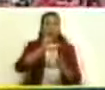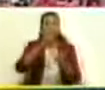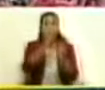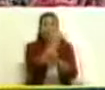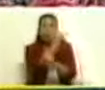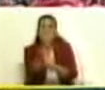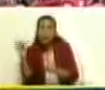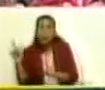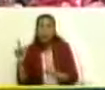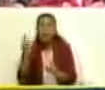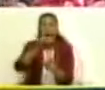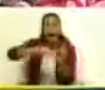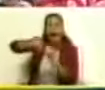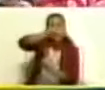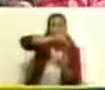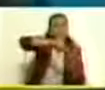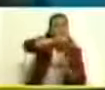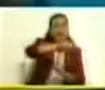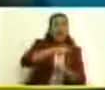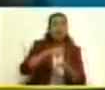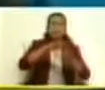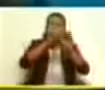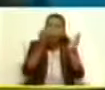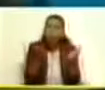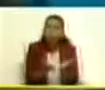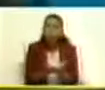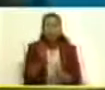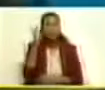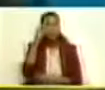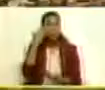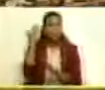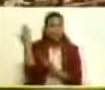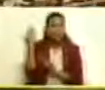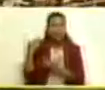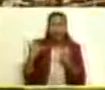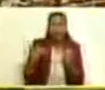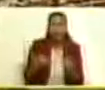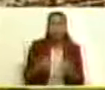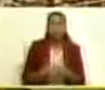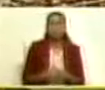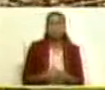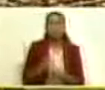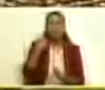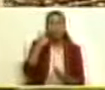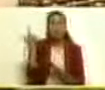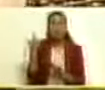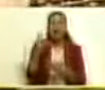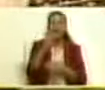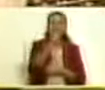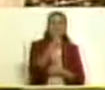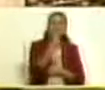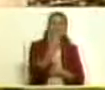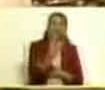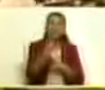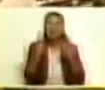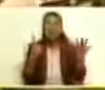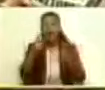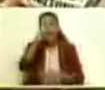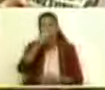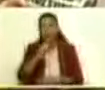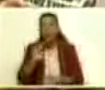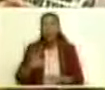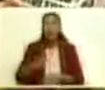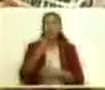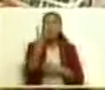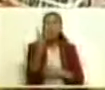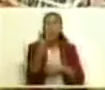relacionada con el medio ambiente. Bueno, y de esta manera seguimos escuchando lo que se vive en capitana este momento. Desiree Durazca, de 36 años. Ahora vamos con la cuarta